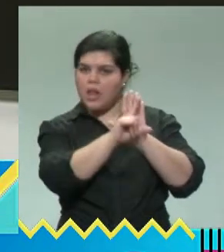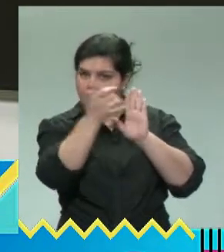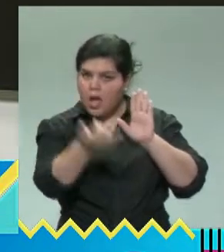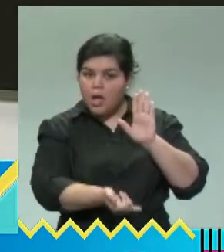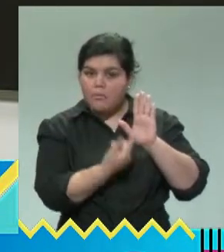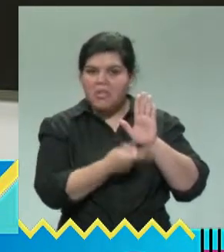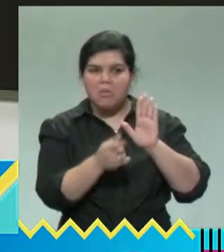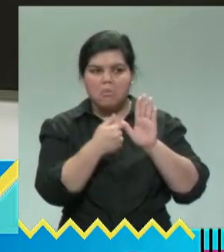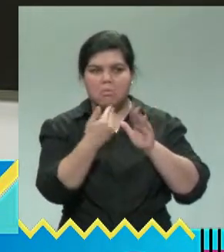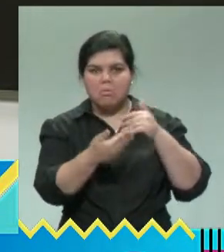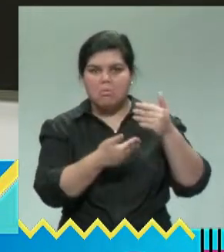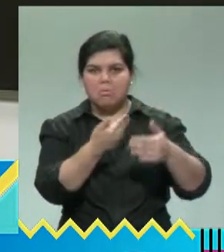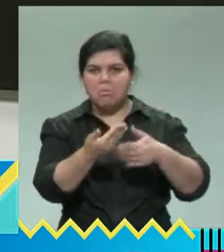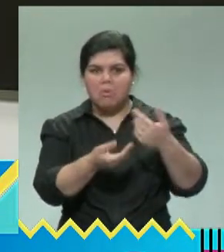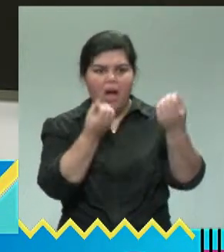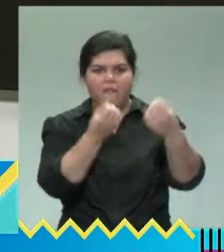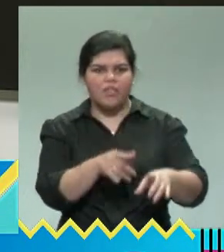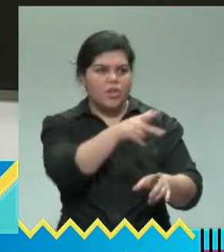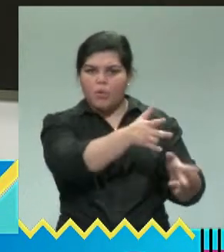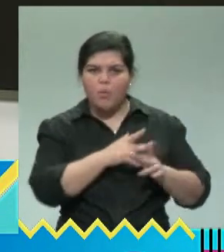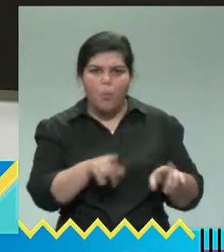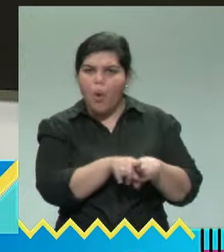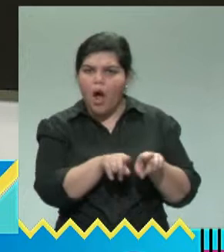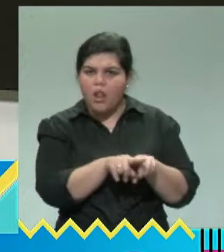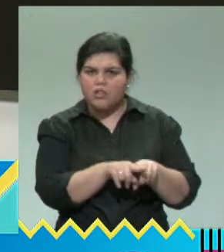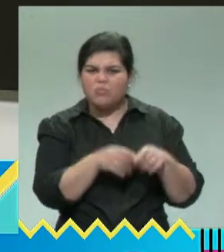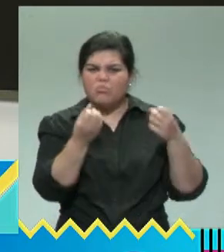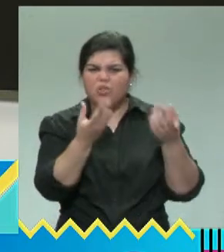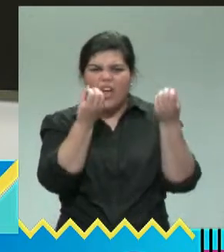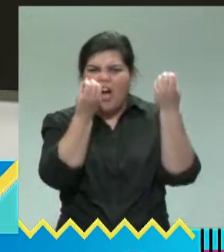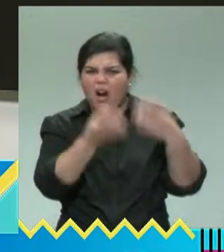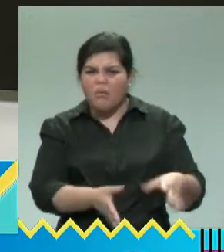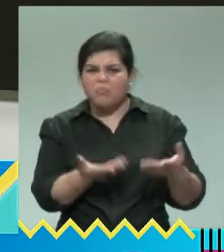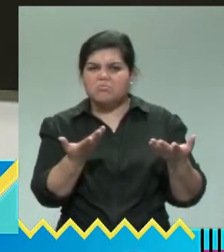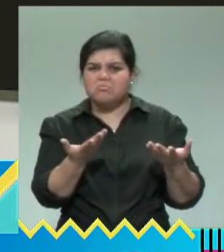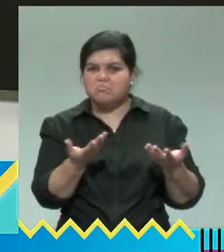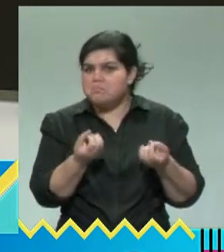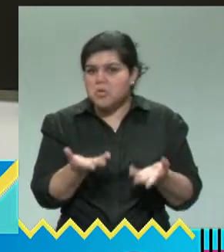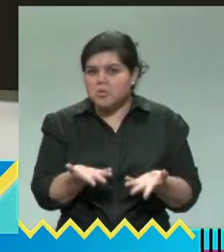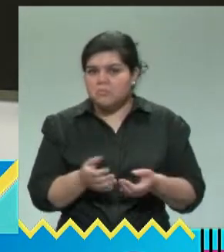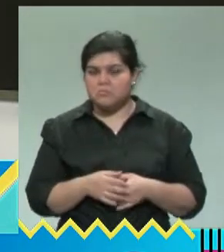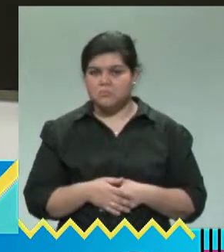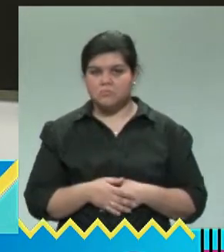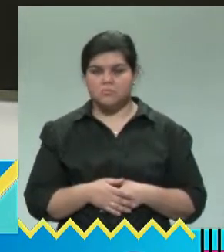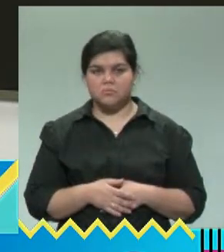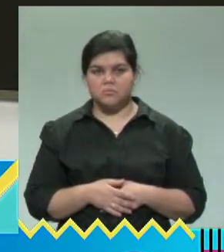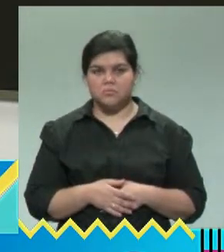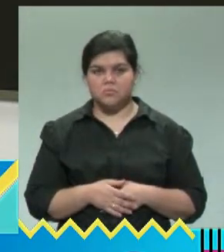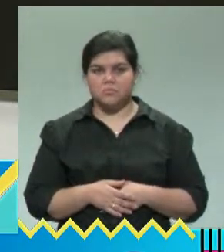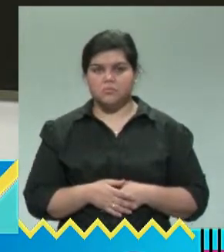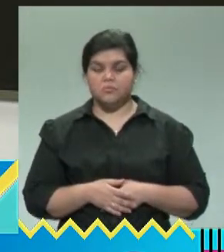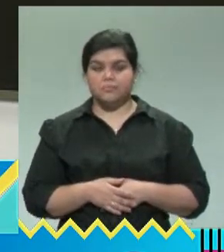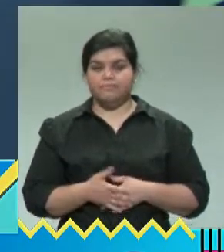se abandonó, ¿no? Un poco tomando lo que dice Sergio. ¿Por qué crees que se abandonó quizás esa política? Bueno, yo creo que hay